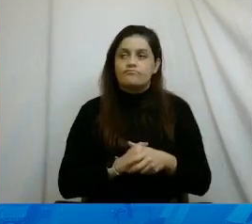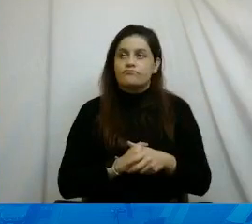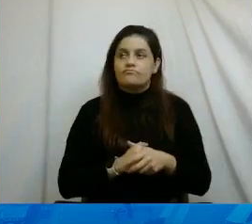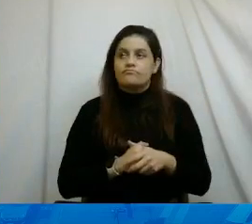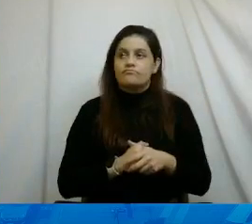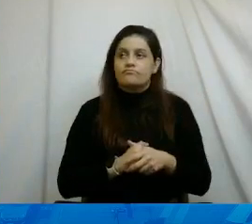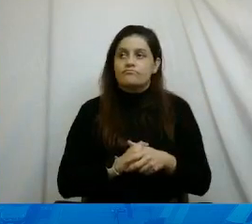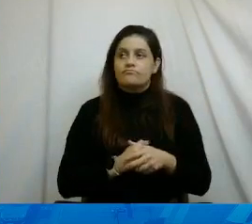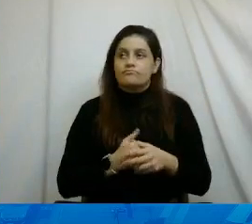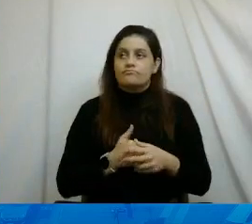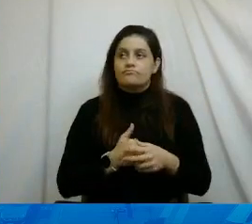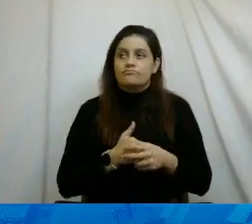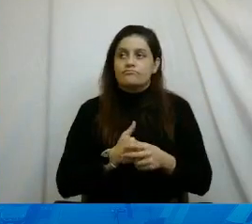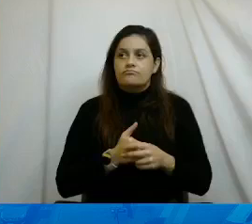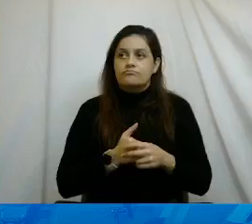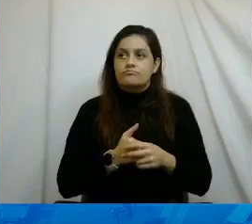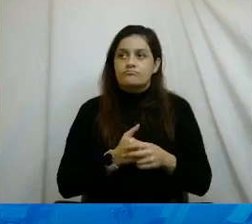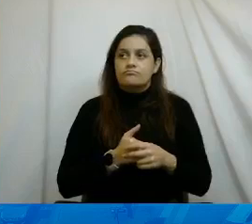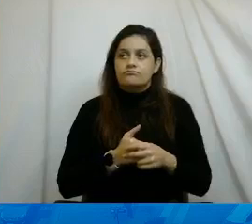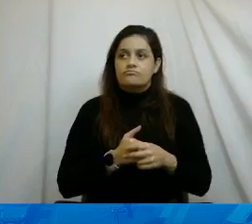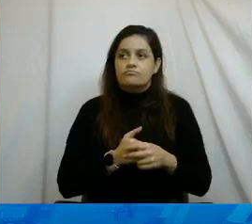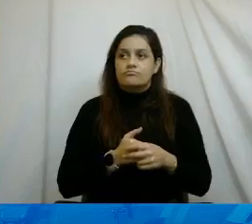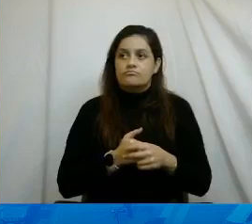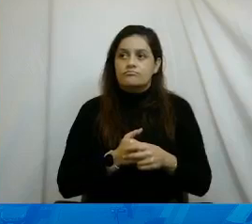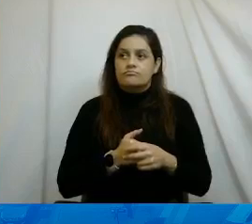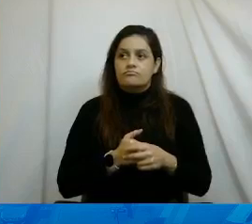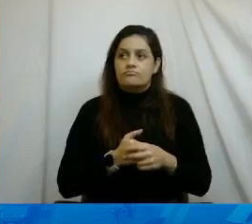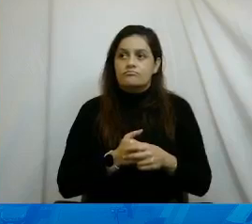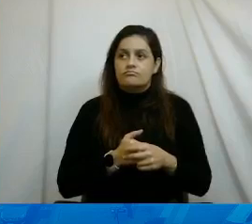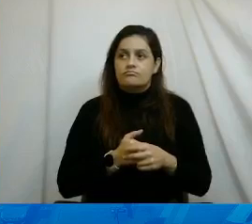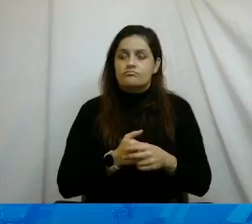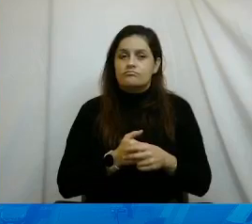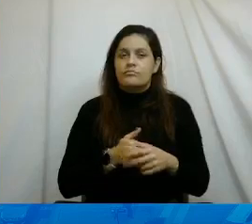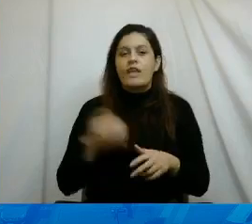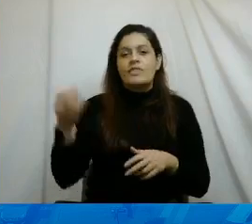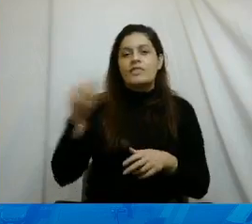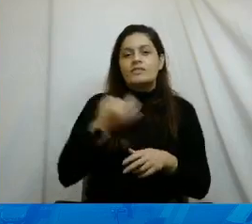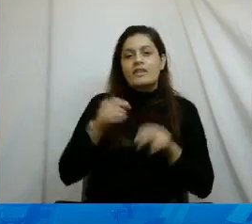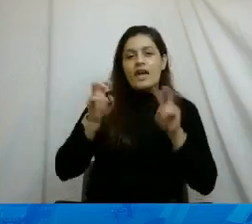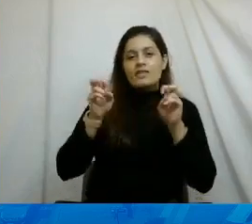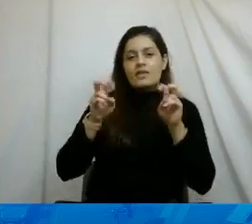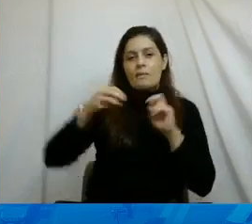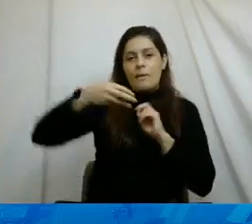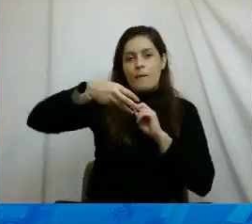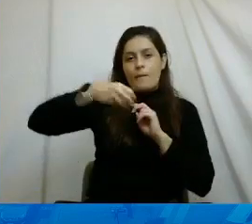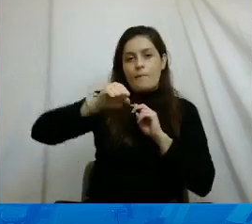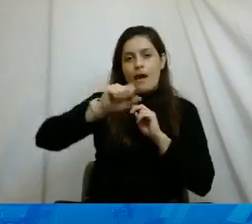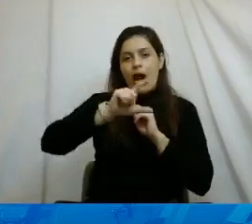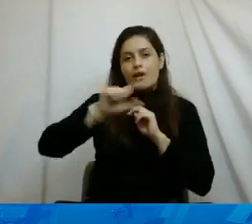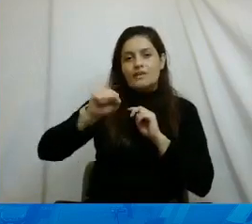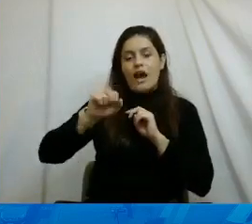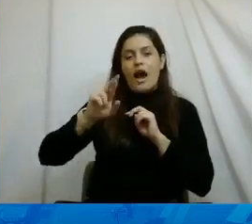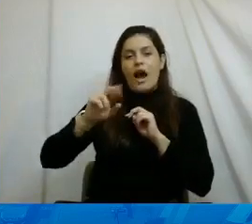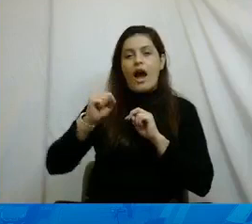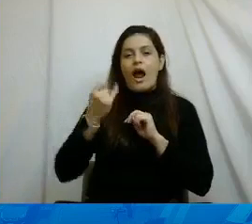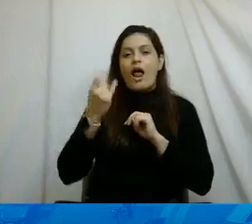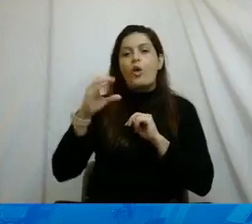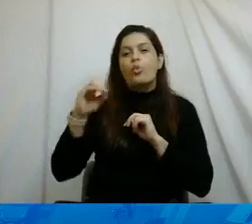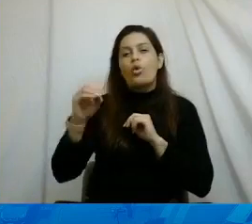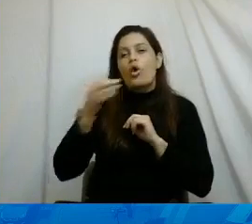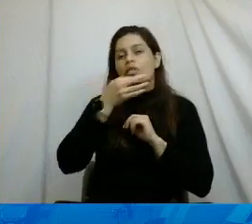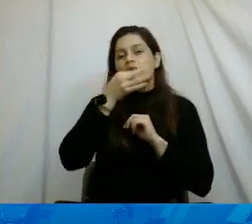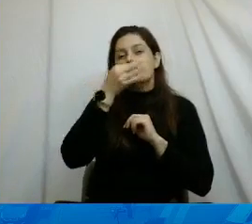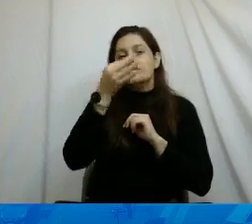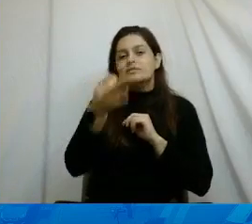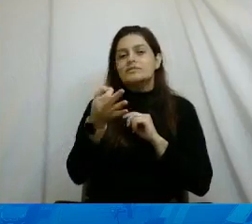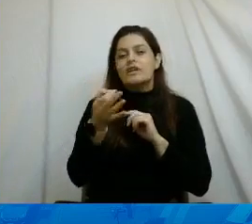parafraseando lo que dice sobre la comunidad de Mayarauco, ¿abandono de la autoridad o de las autoridades? Porque